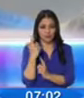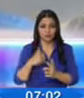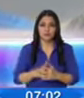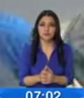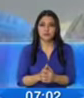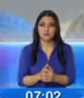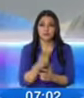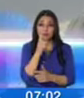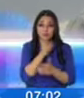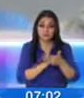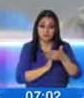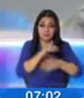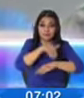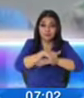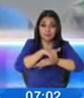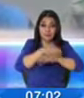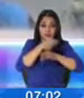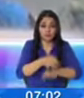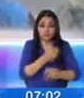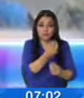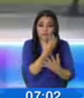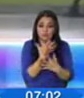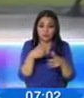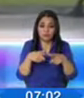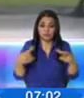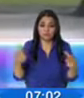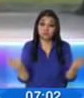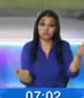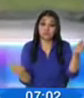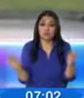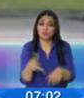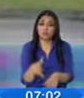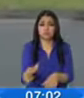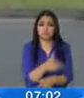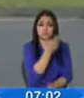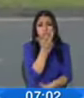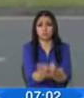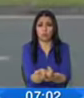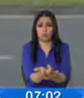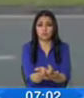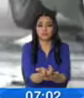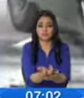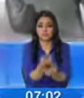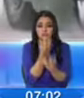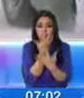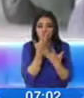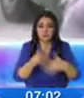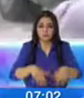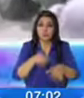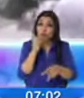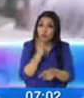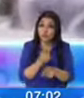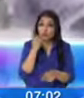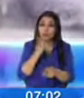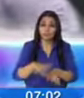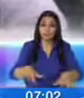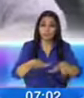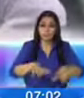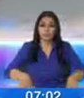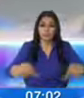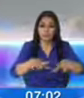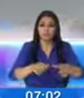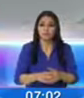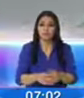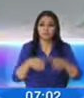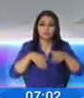13:30, fuimos informados de que uno de los vehículos había sufrido un accidente de tránsito justamente aquí en el sitio donde, en el